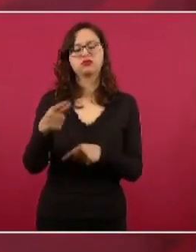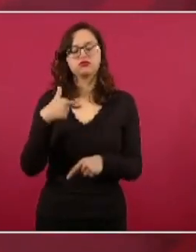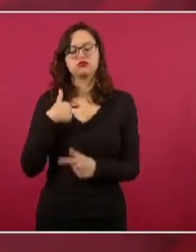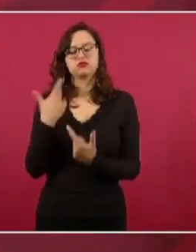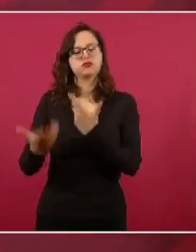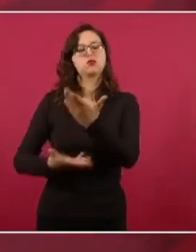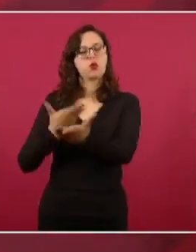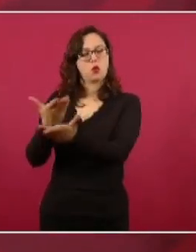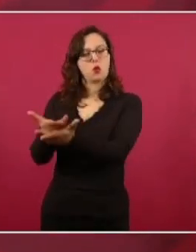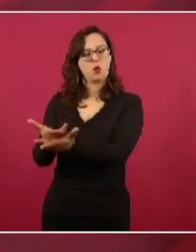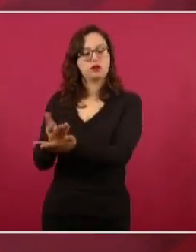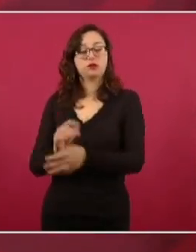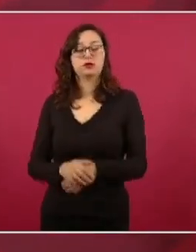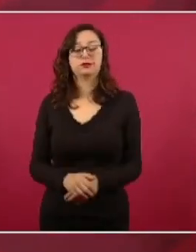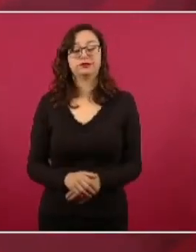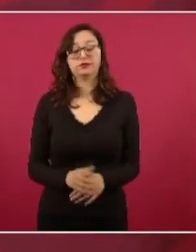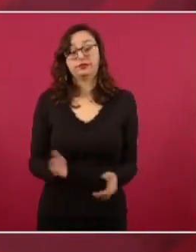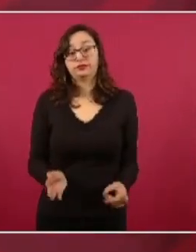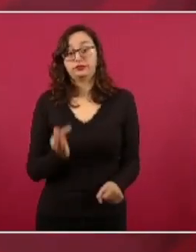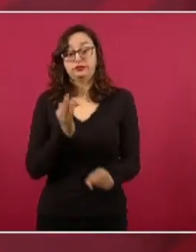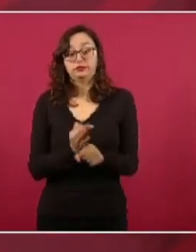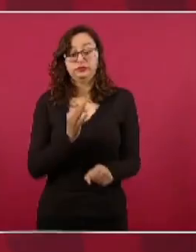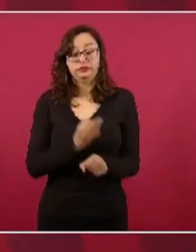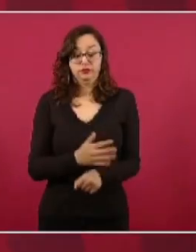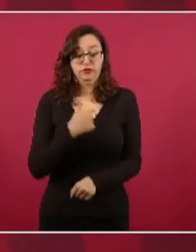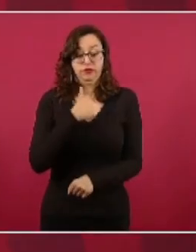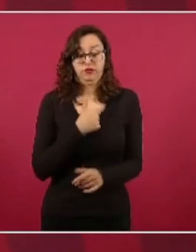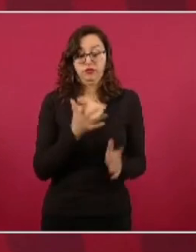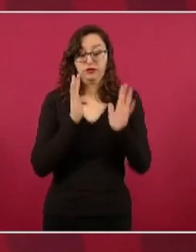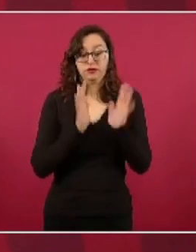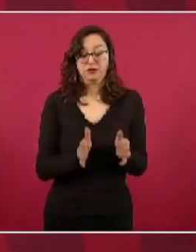tres iniciativas pendientes,